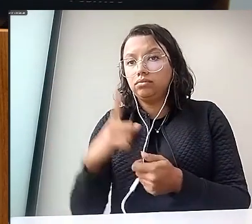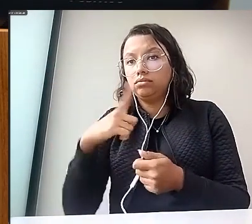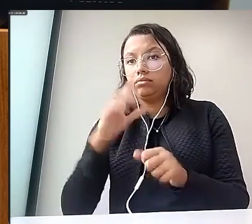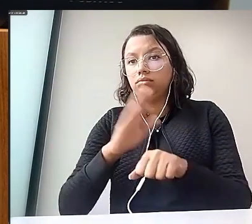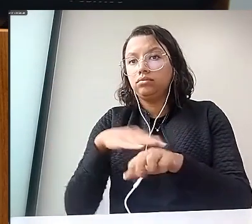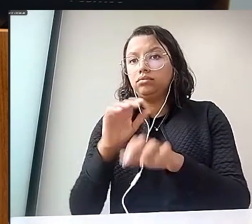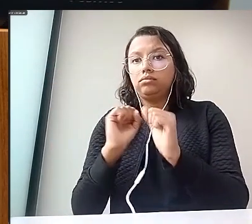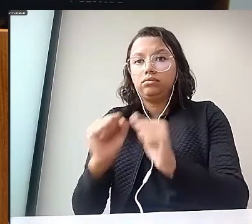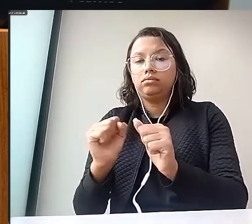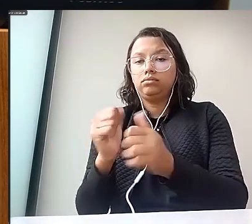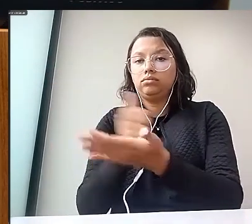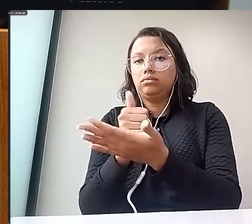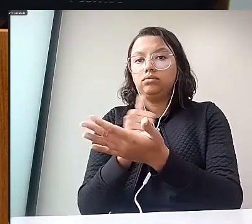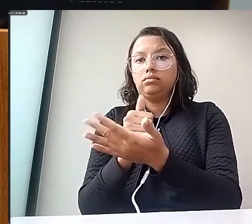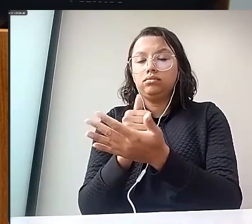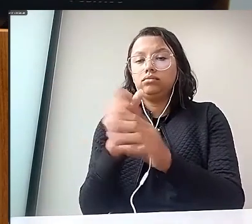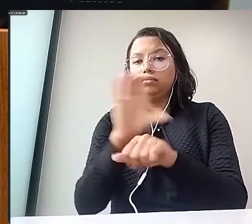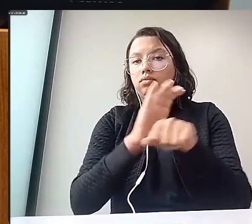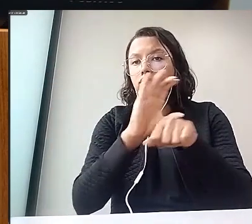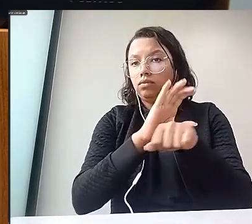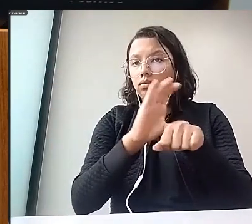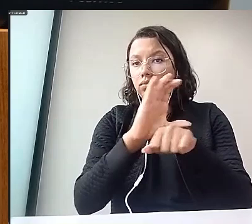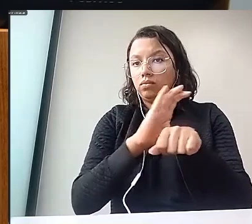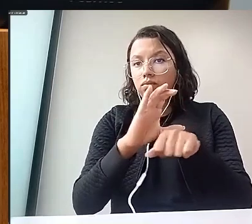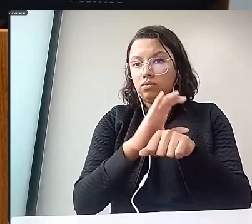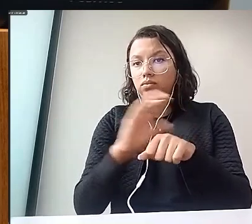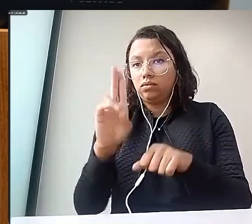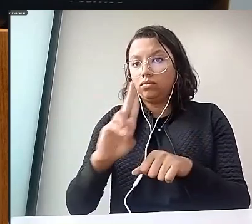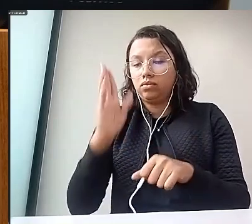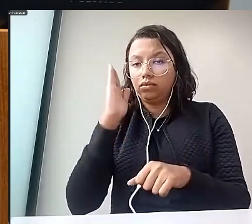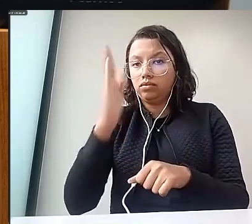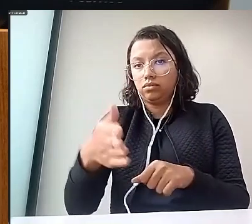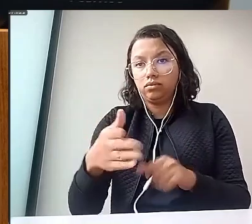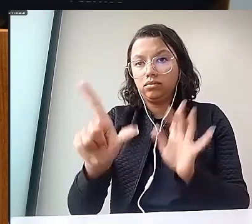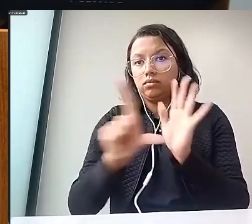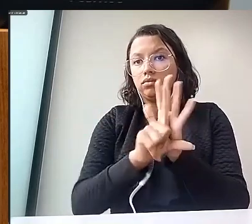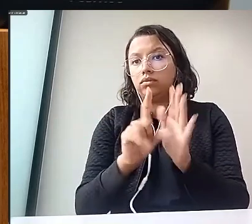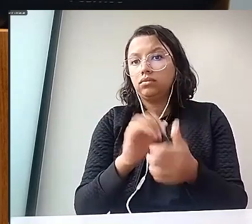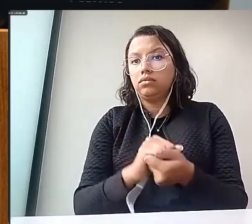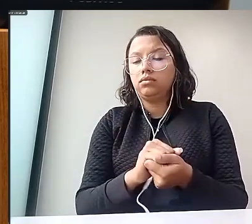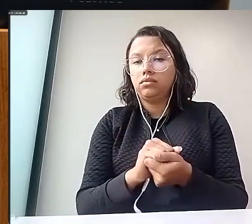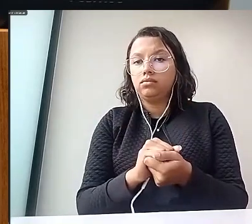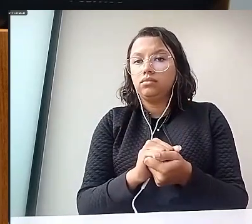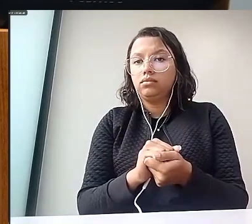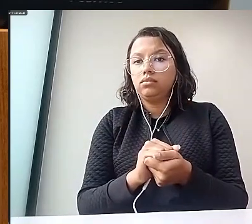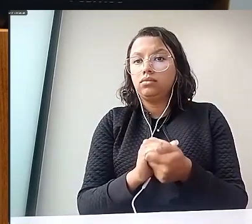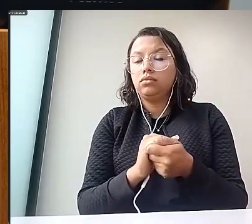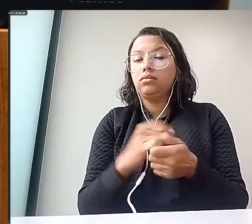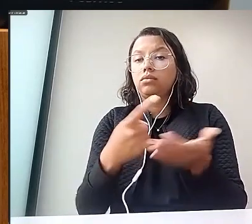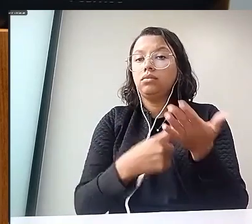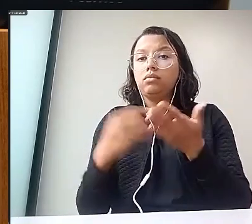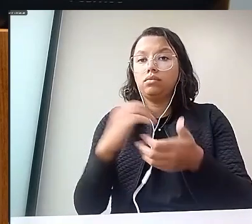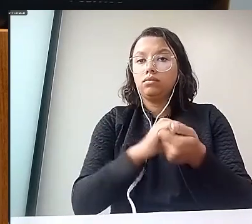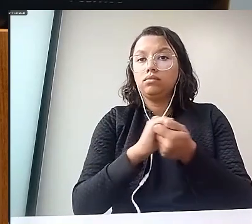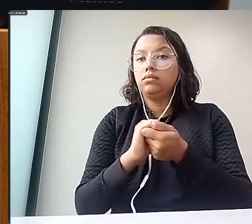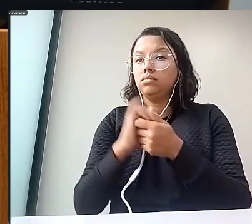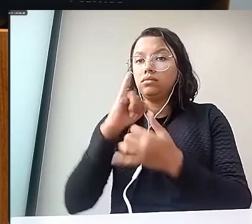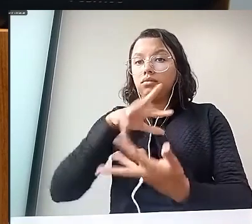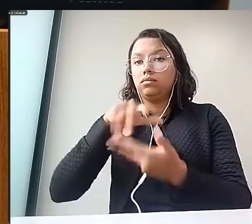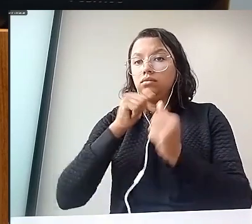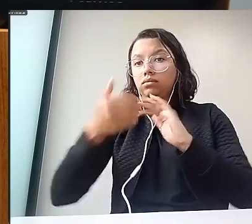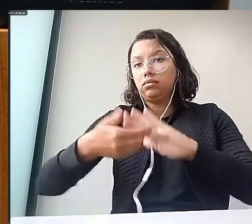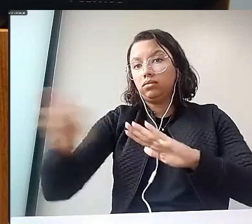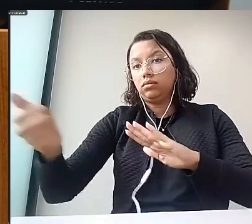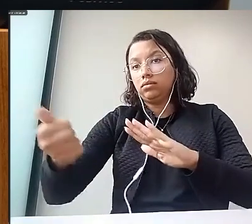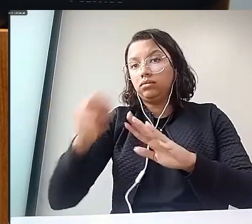de convencionalidad, de aplicar directamente la ley, el tratado internacional y excluir la aplicación de